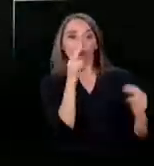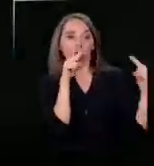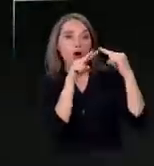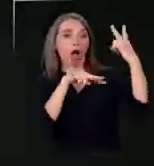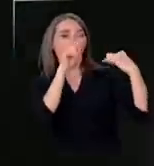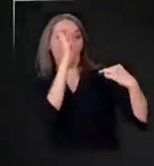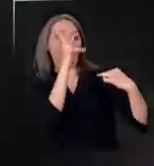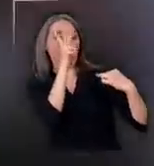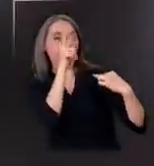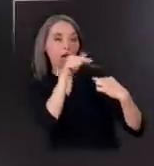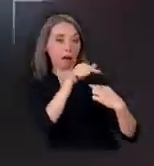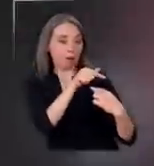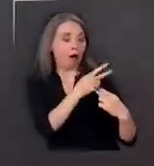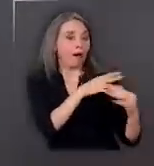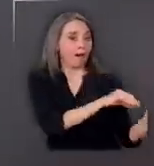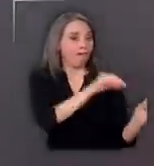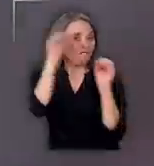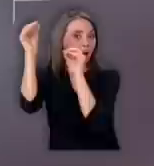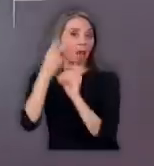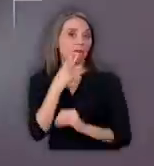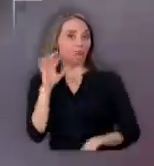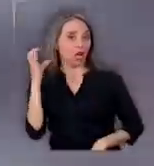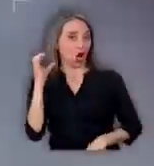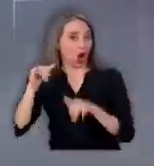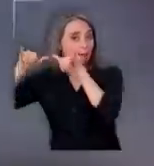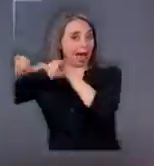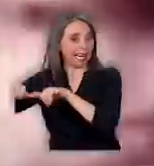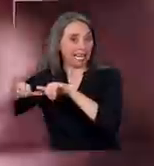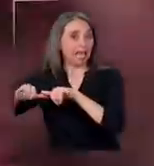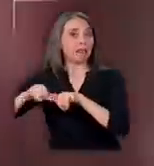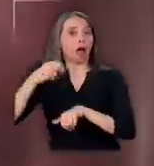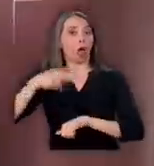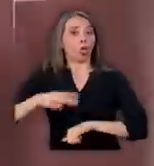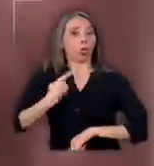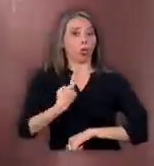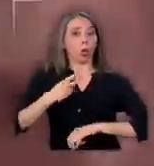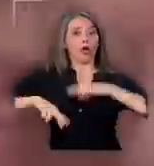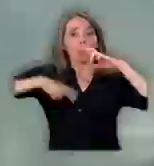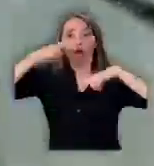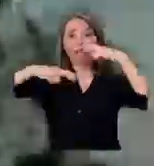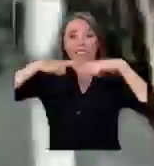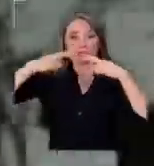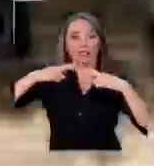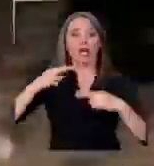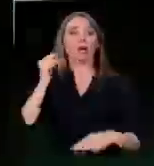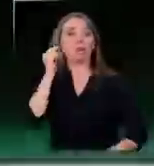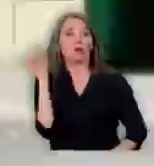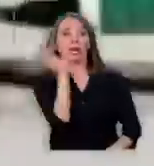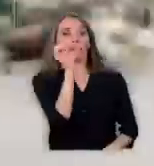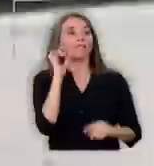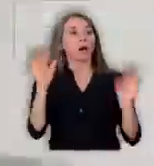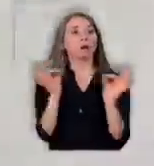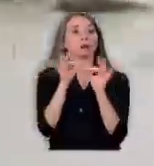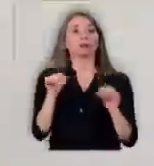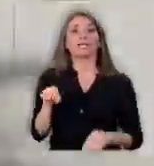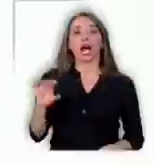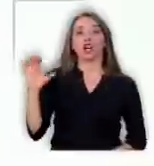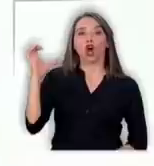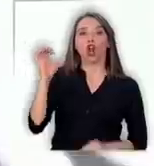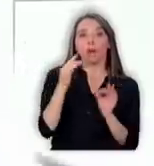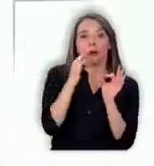y romántica: instalarse en Colombia y comenzar a montar un restaurante. Estamos en el pueblo, ahí para que conozcan